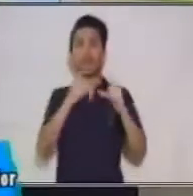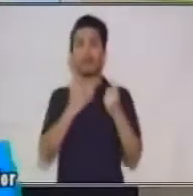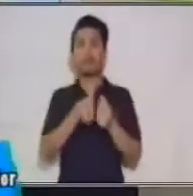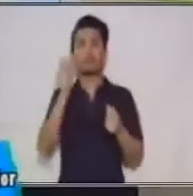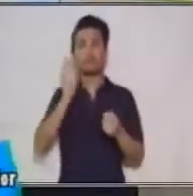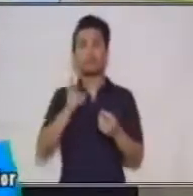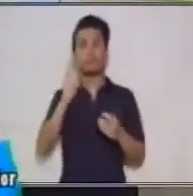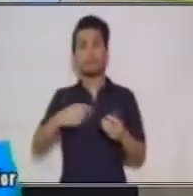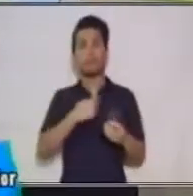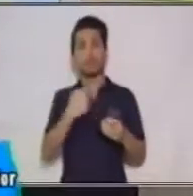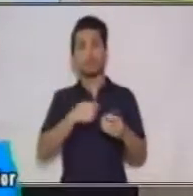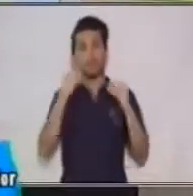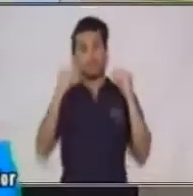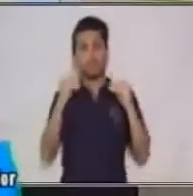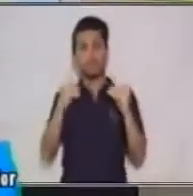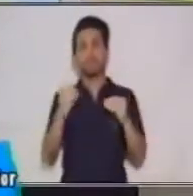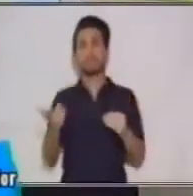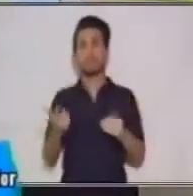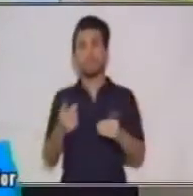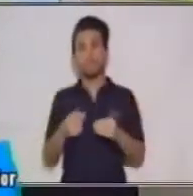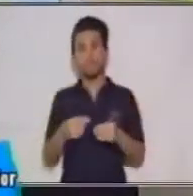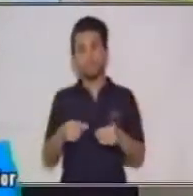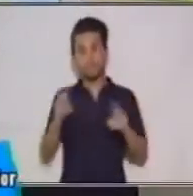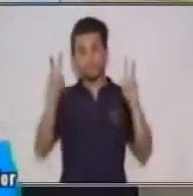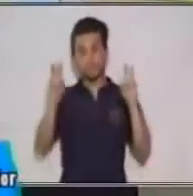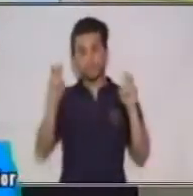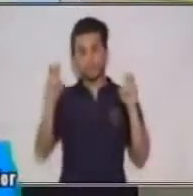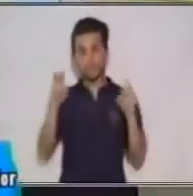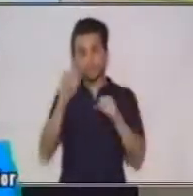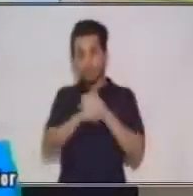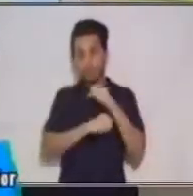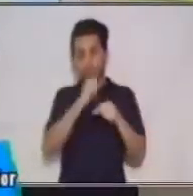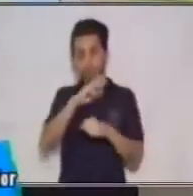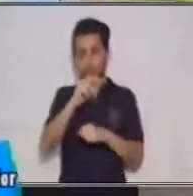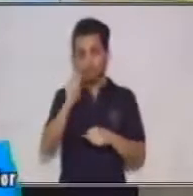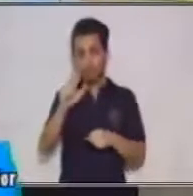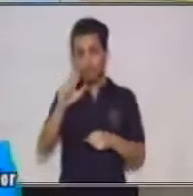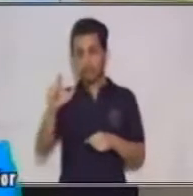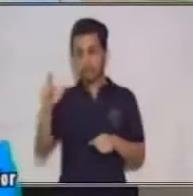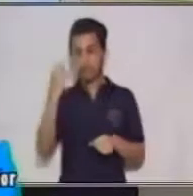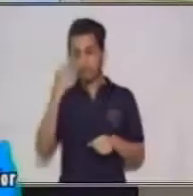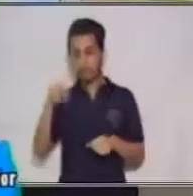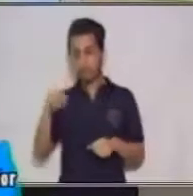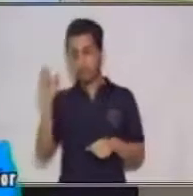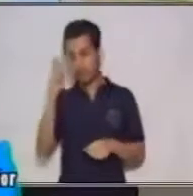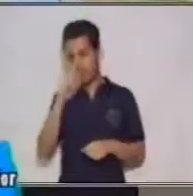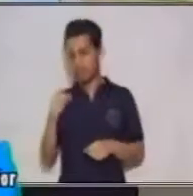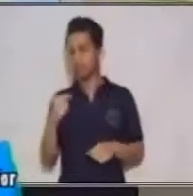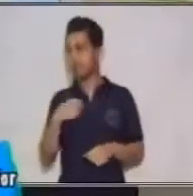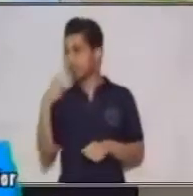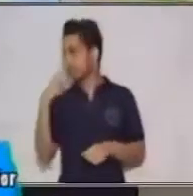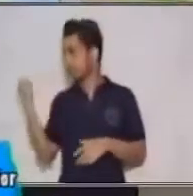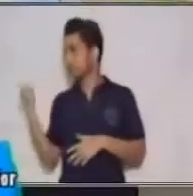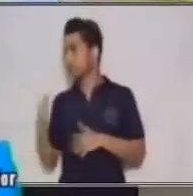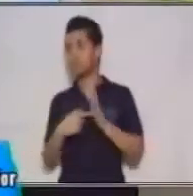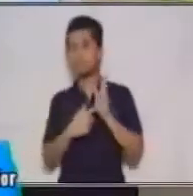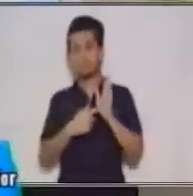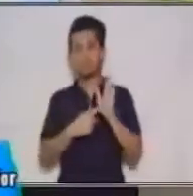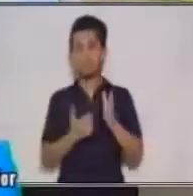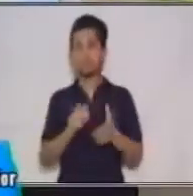te enseña cuando trabajas las fracciones. Cuando hablamos de fracciones, yo acá hice tres